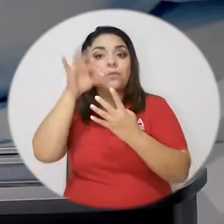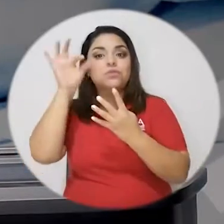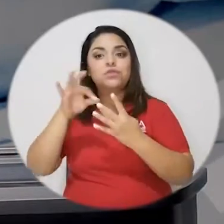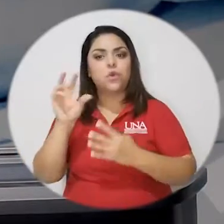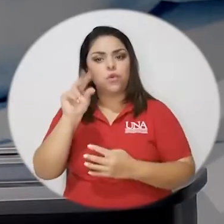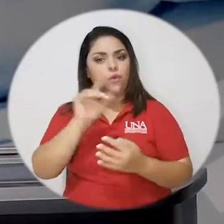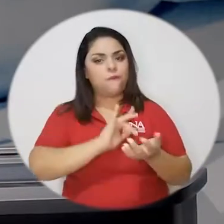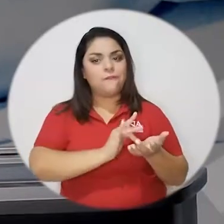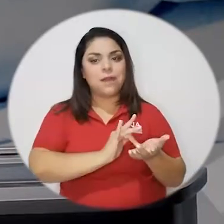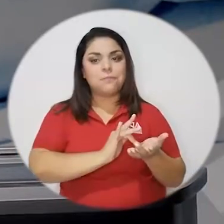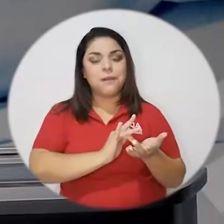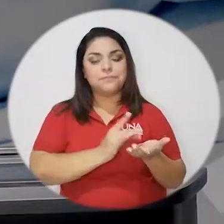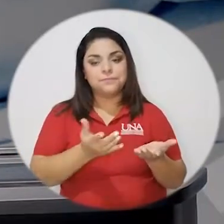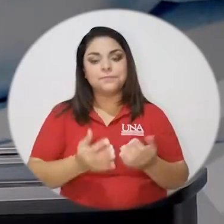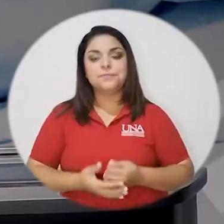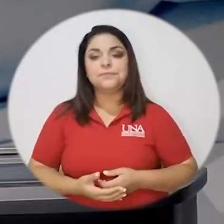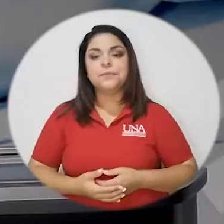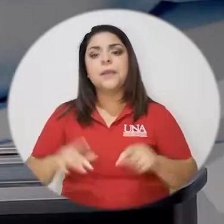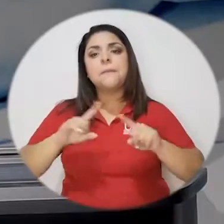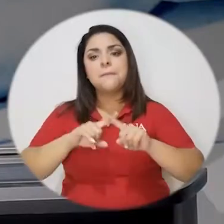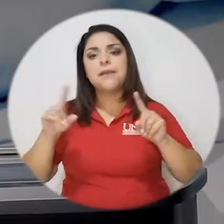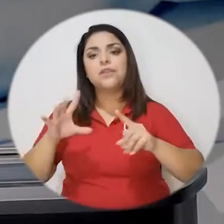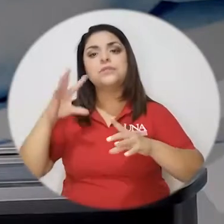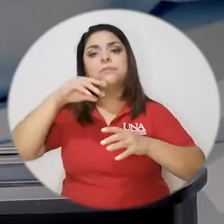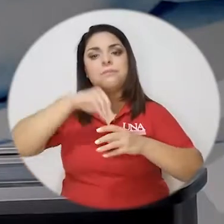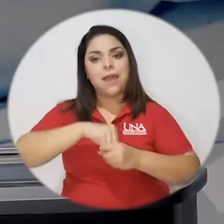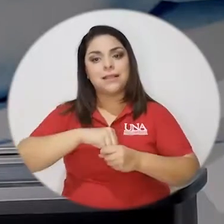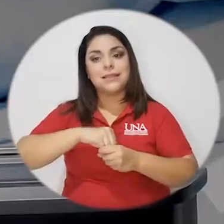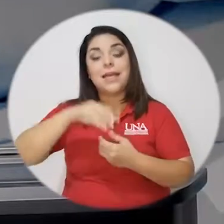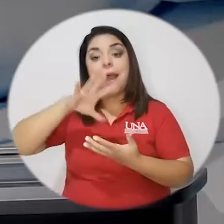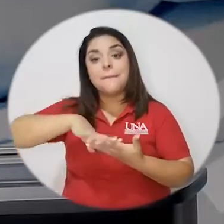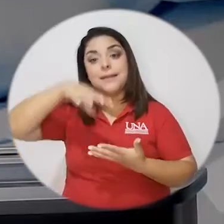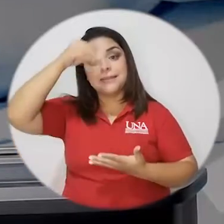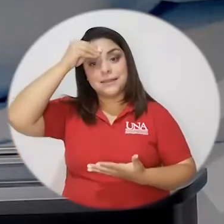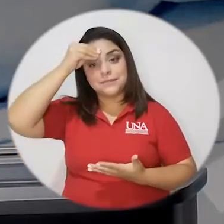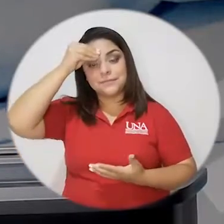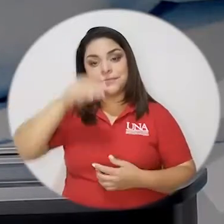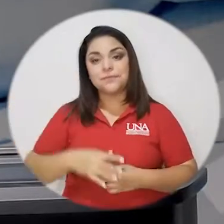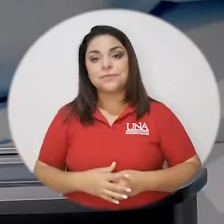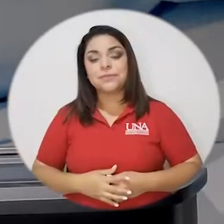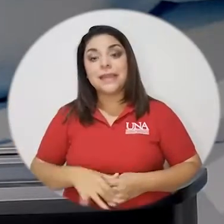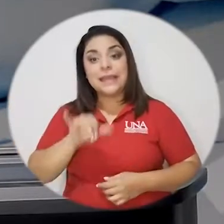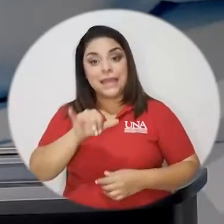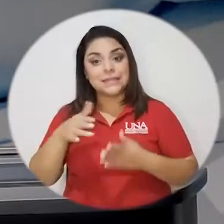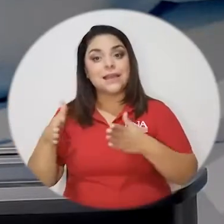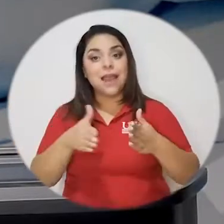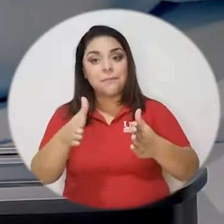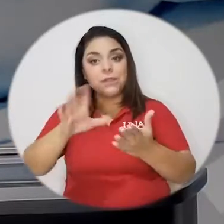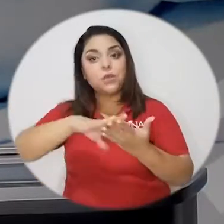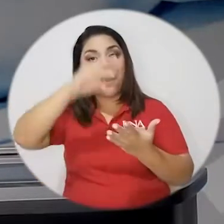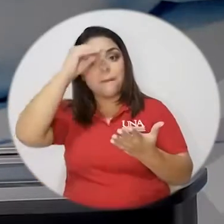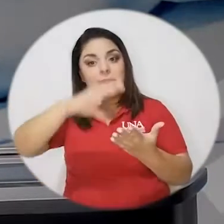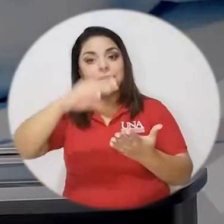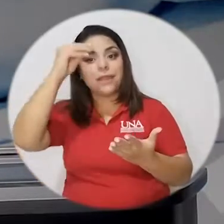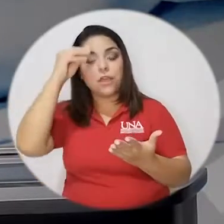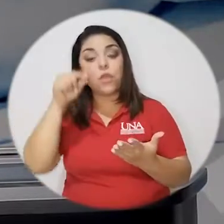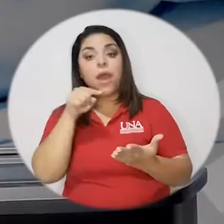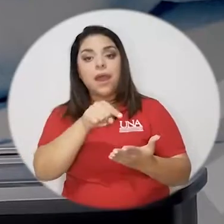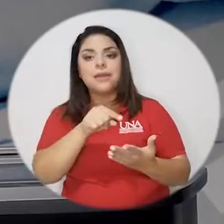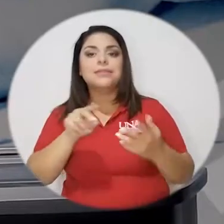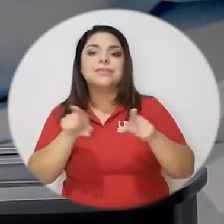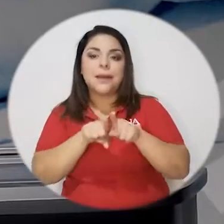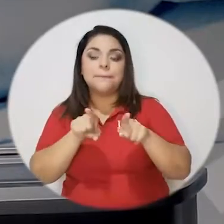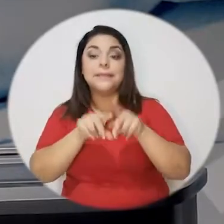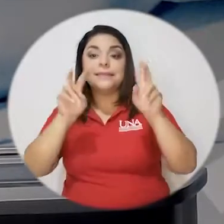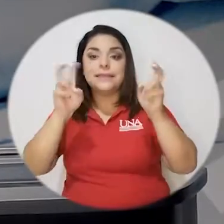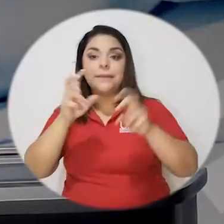farmacológica, ¿verdad? Pero es parte del aprendizaje, y en ese camino inclusive está el